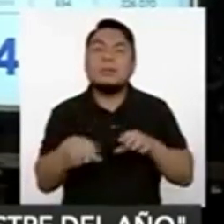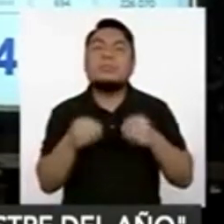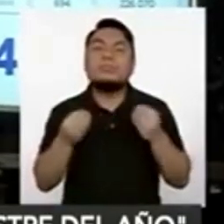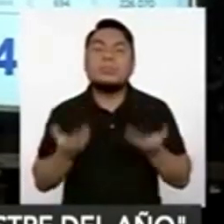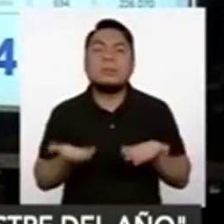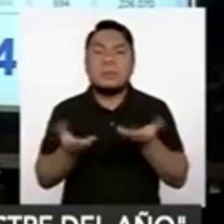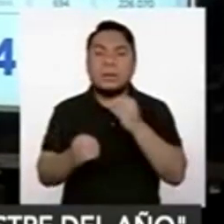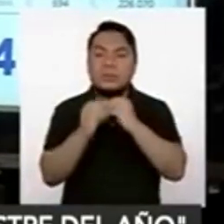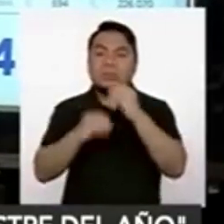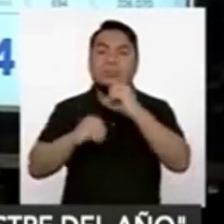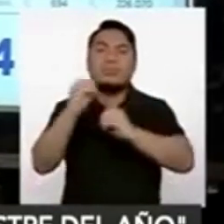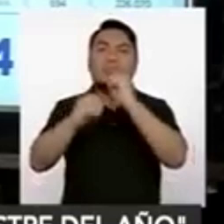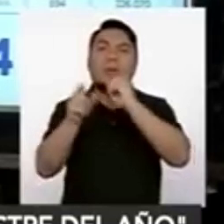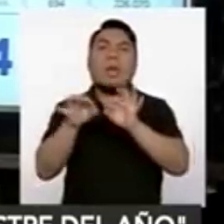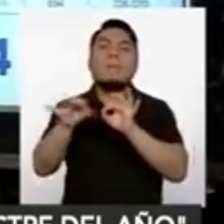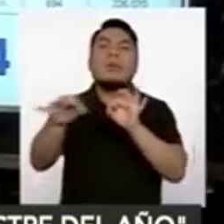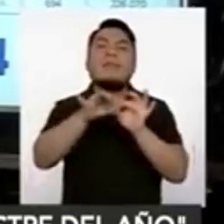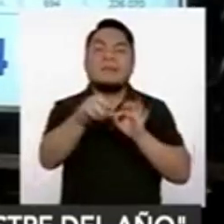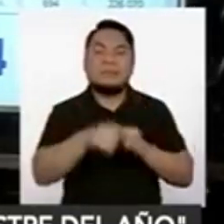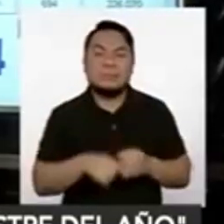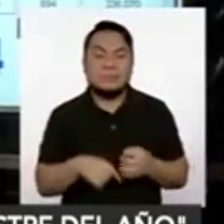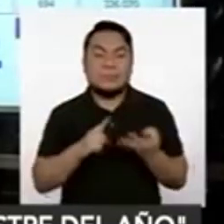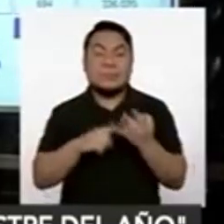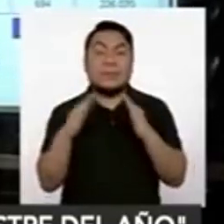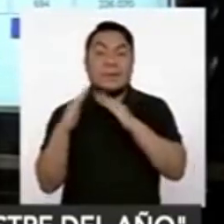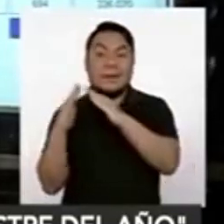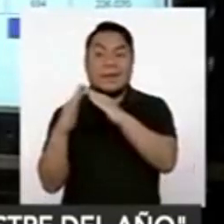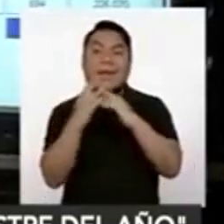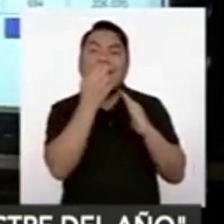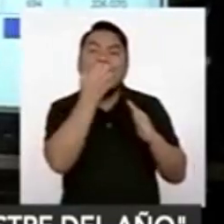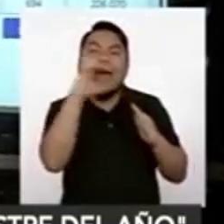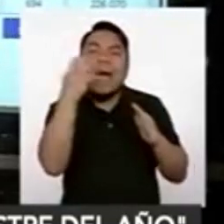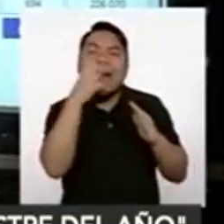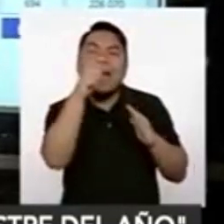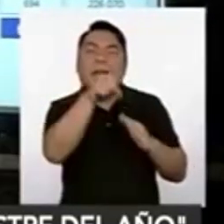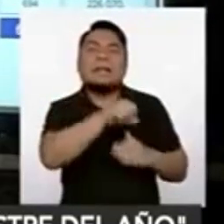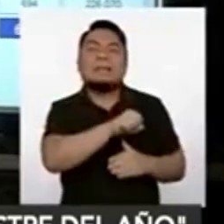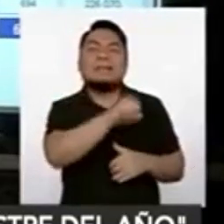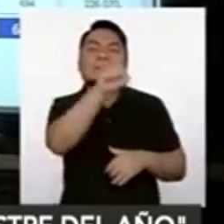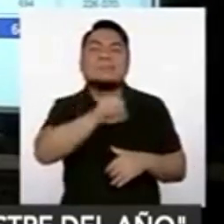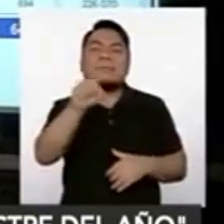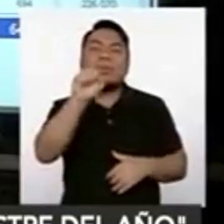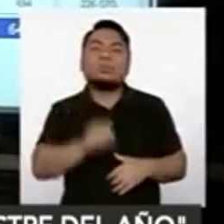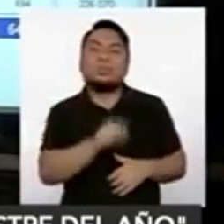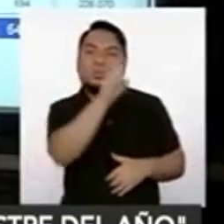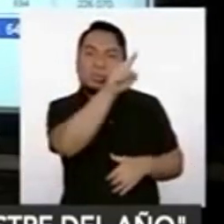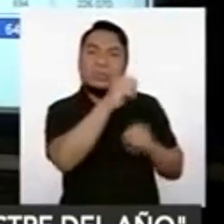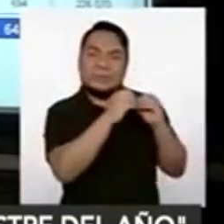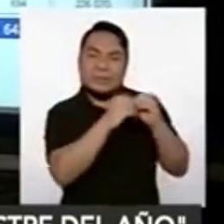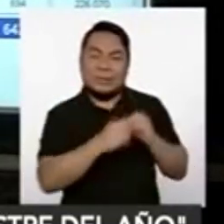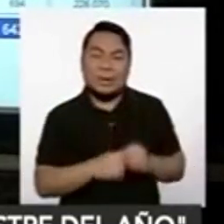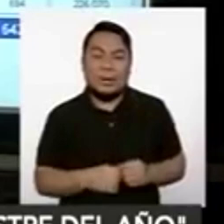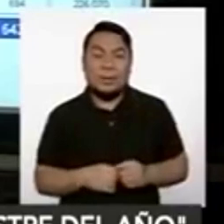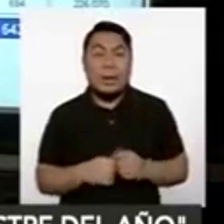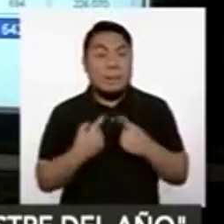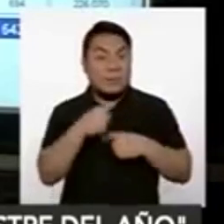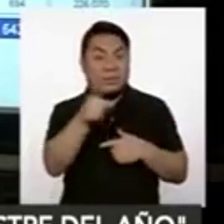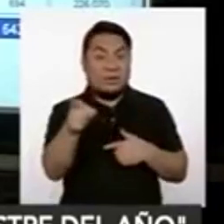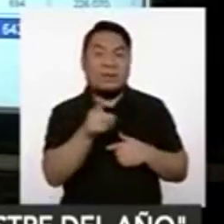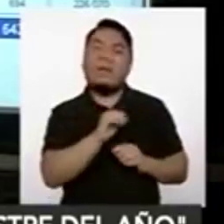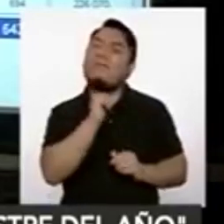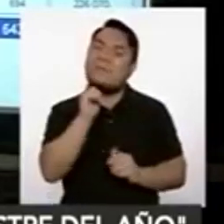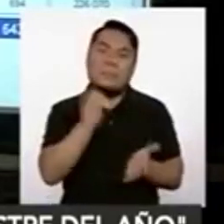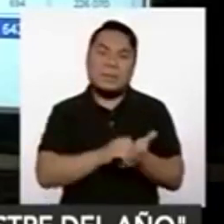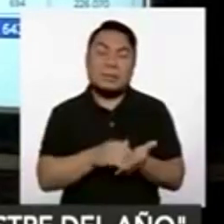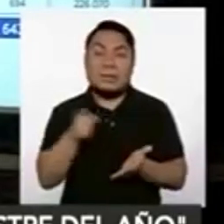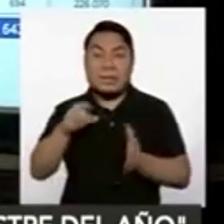construir de la reconstrucción del norte, las casitas calientes en la Sierra Sur. Pero no es suficiente